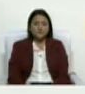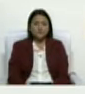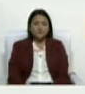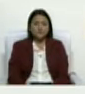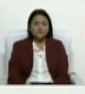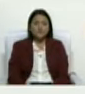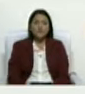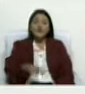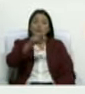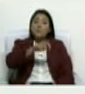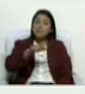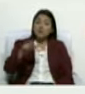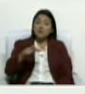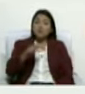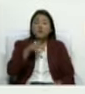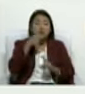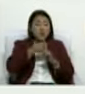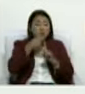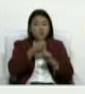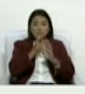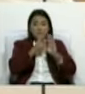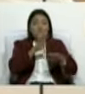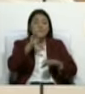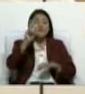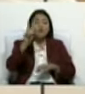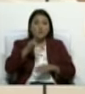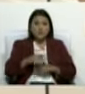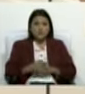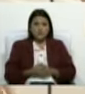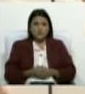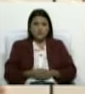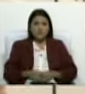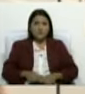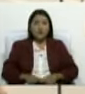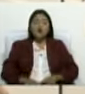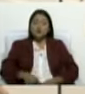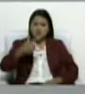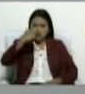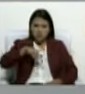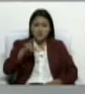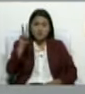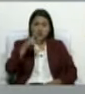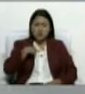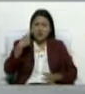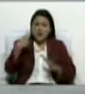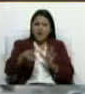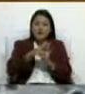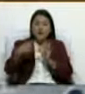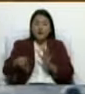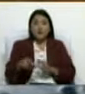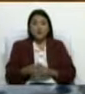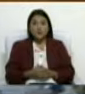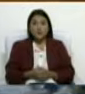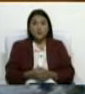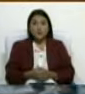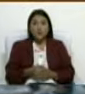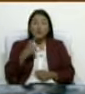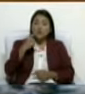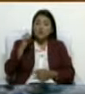Los ciudadanos defienden a Venezuela y su soberanía. Como venezolano, tengo derecho sobre el Esequibo. Tenemos que reclamarlo